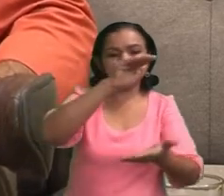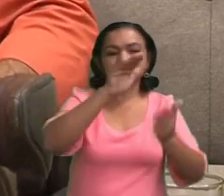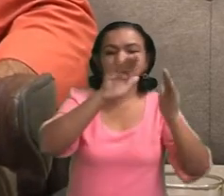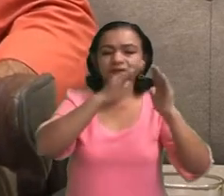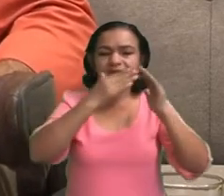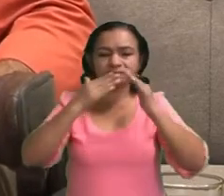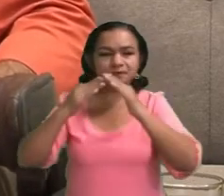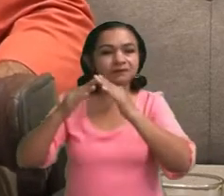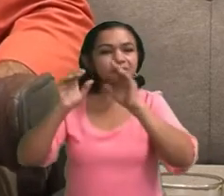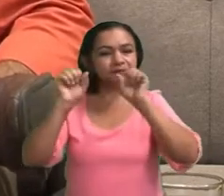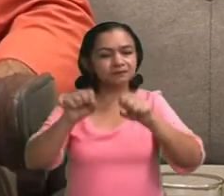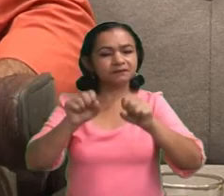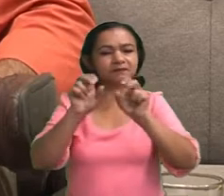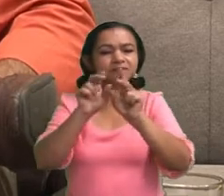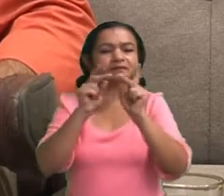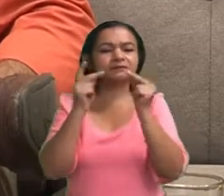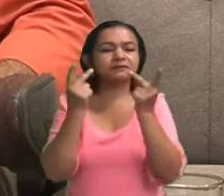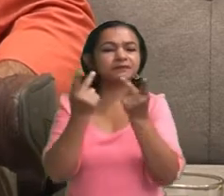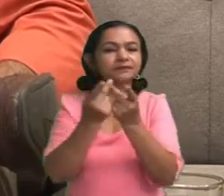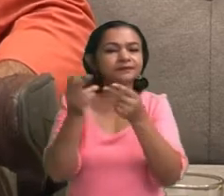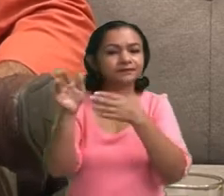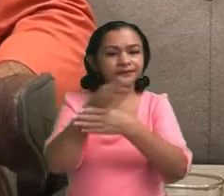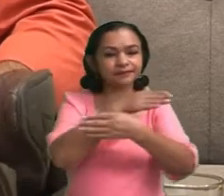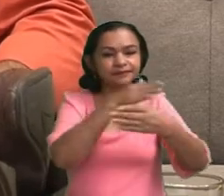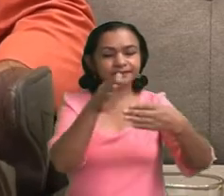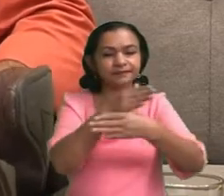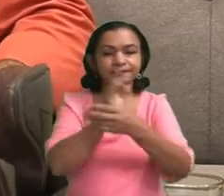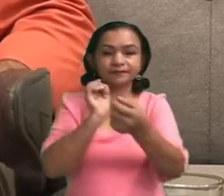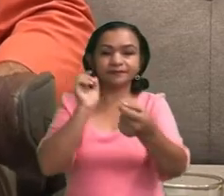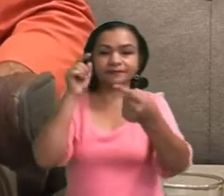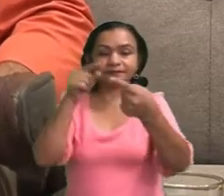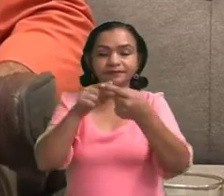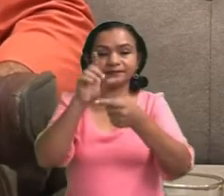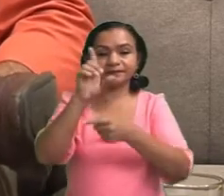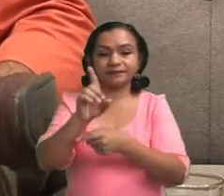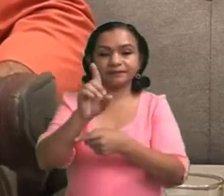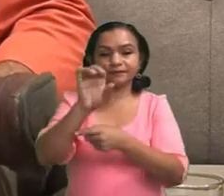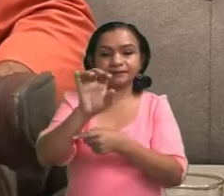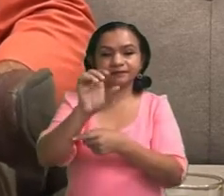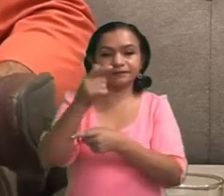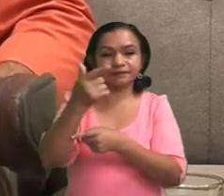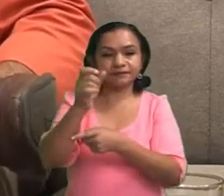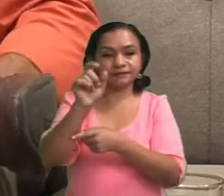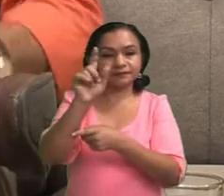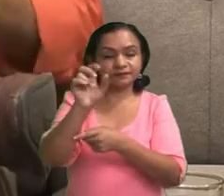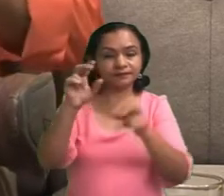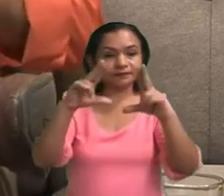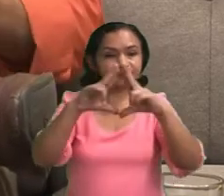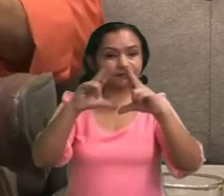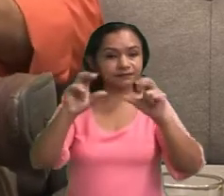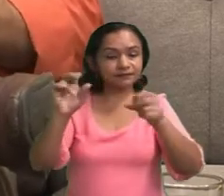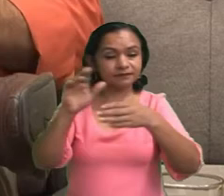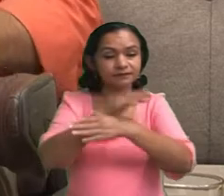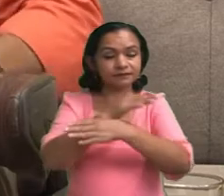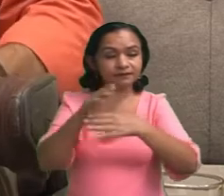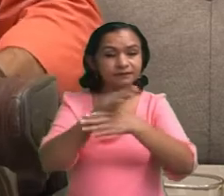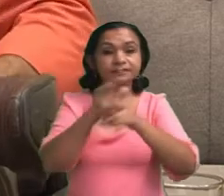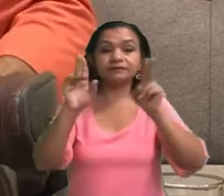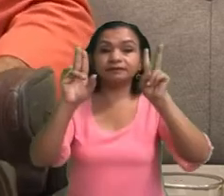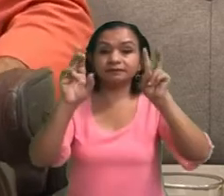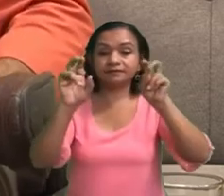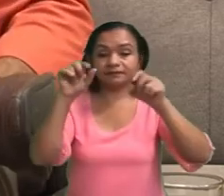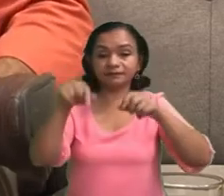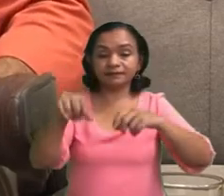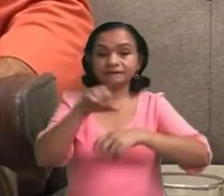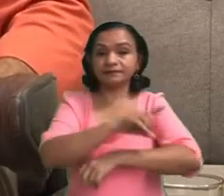barrios o en los poblados. Entonces, este es el objetivo del digesto jurídico nicaragüense en los distintos temas. El día de